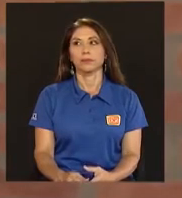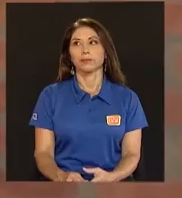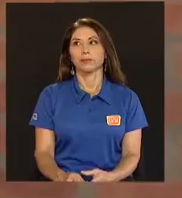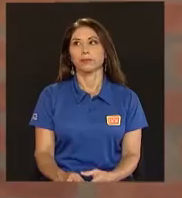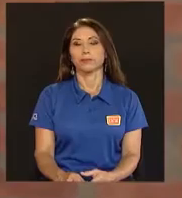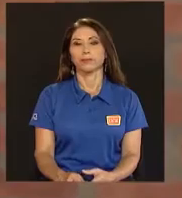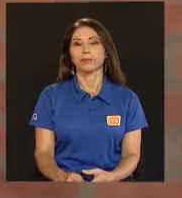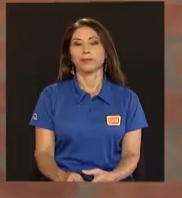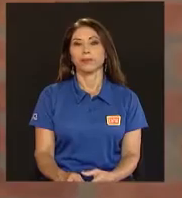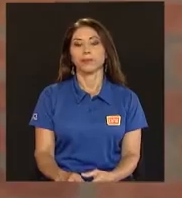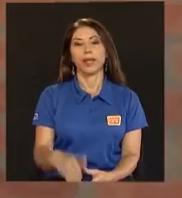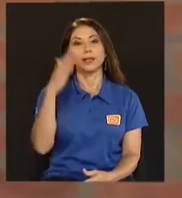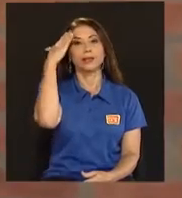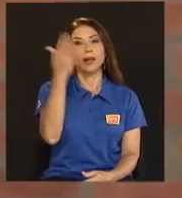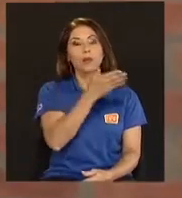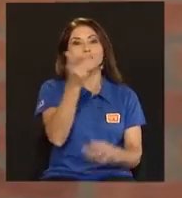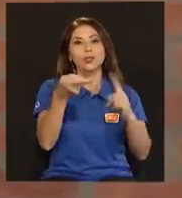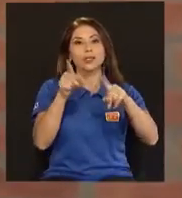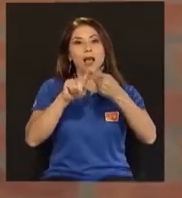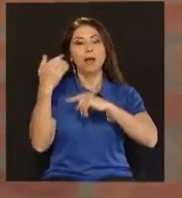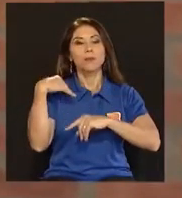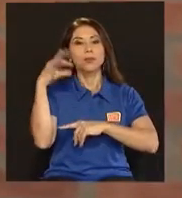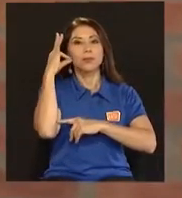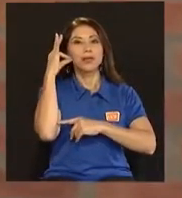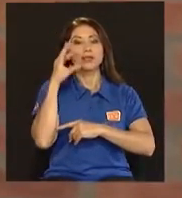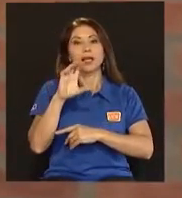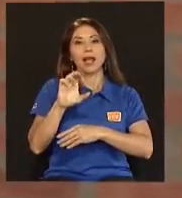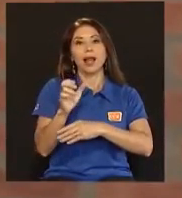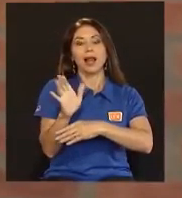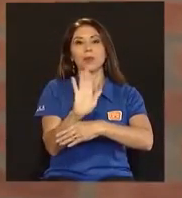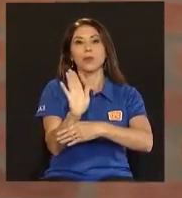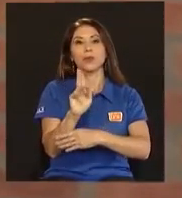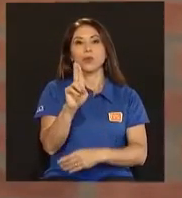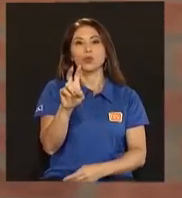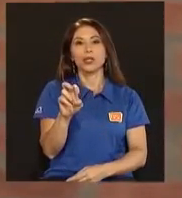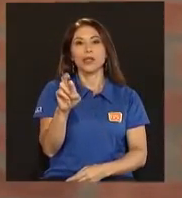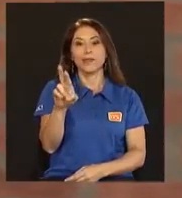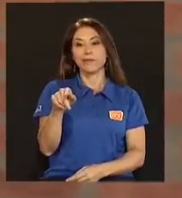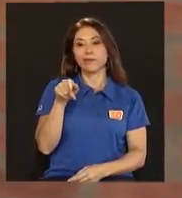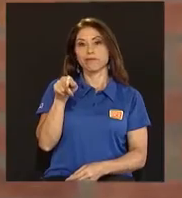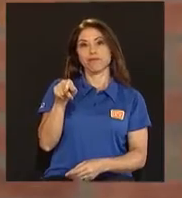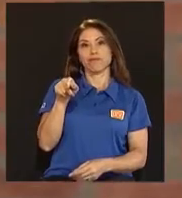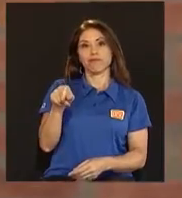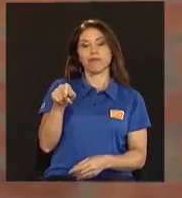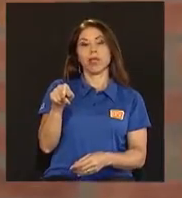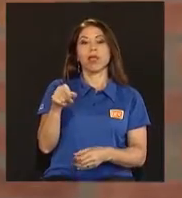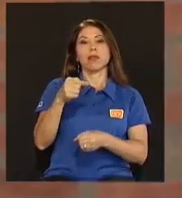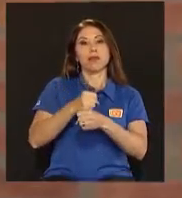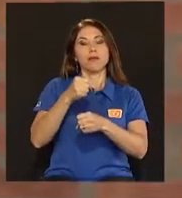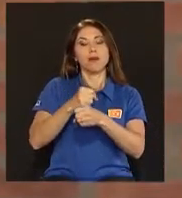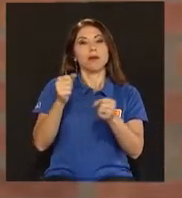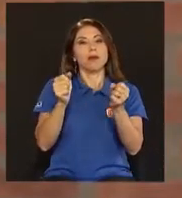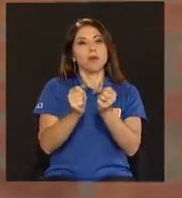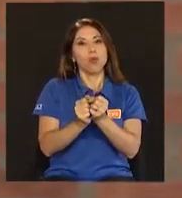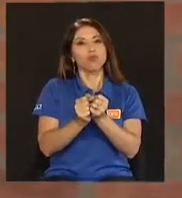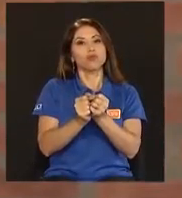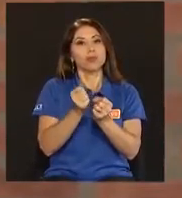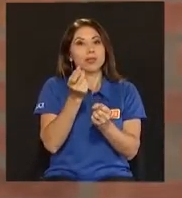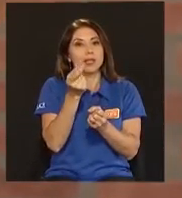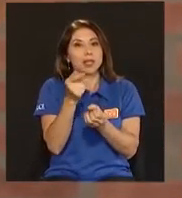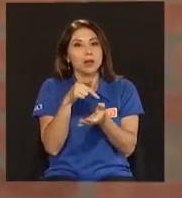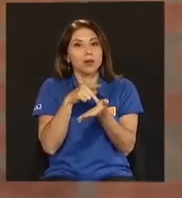Los saludamos, amigas y amigos de Canal UCR, este medio televisivo universitario que se paga con los impuestos